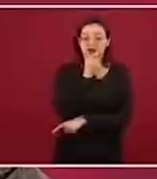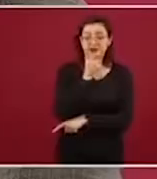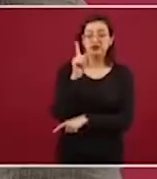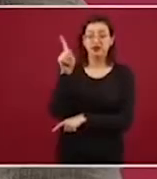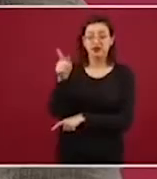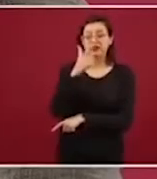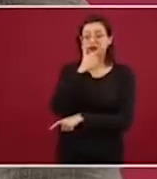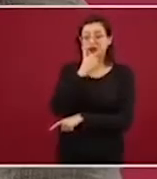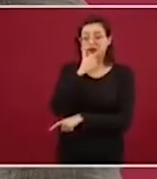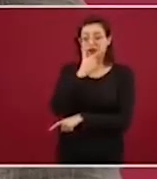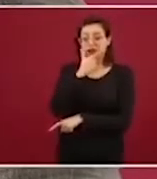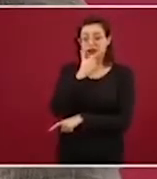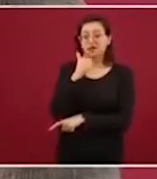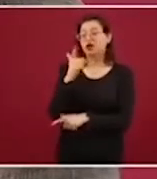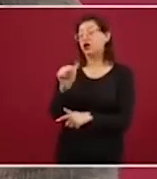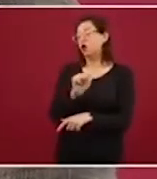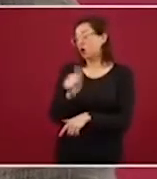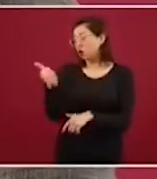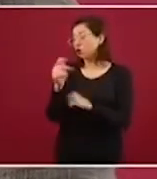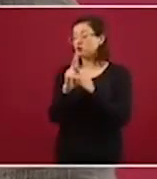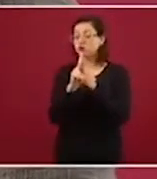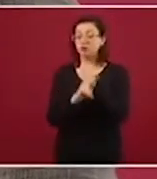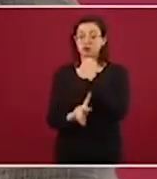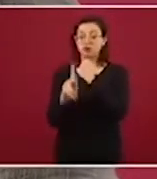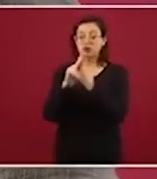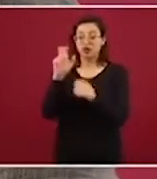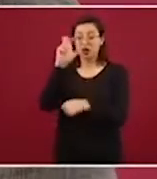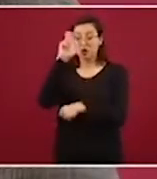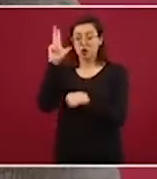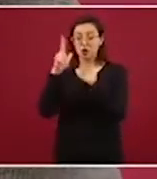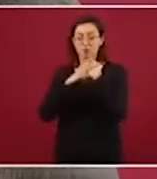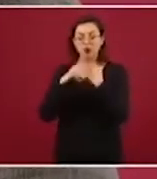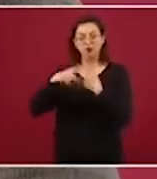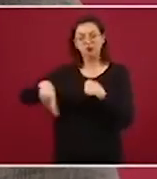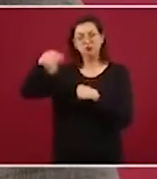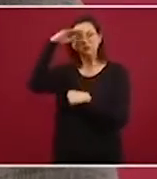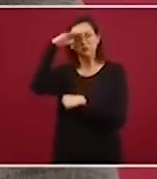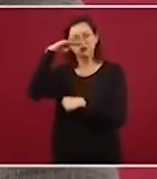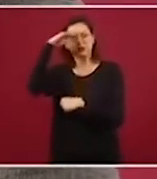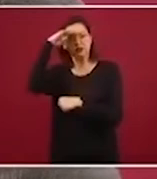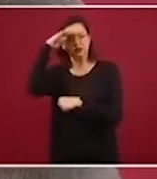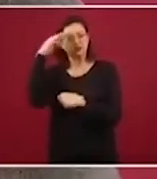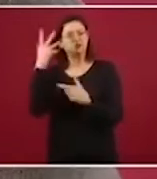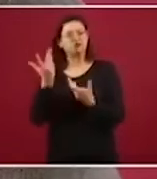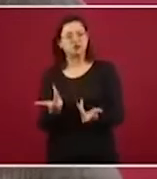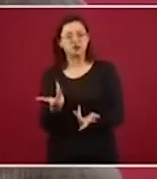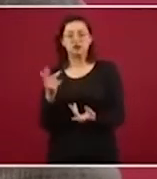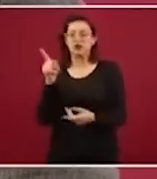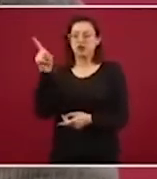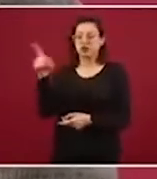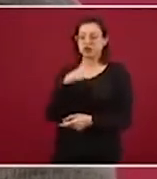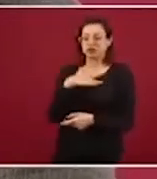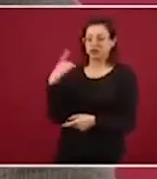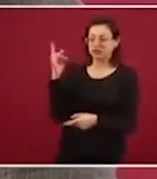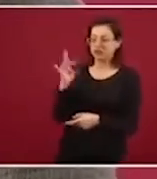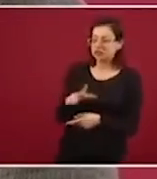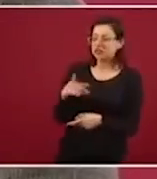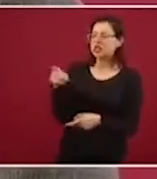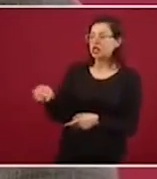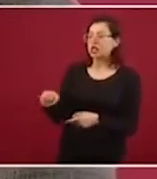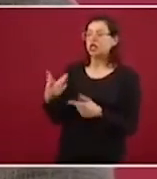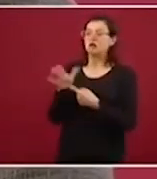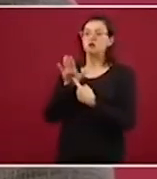y otros países de europa analizan el efecto que ha tenido en chile esas medidas de